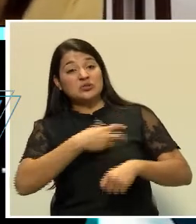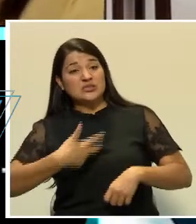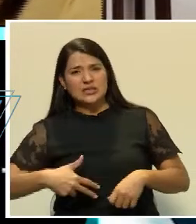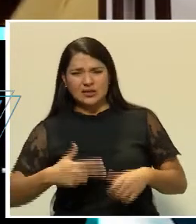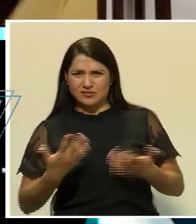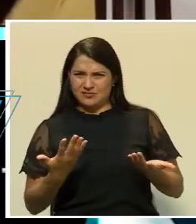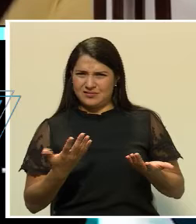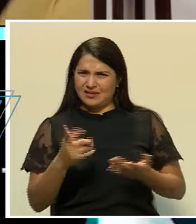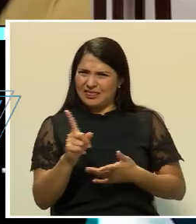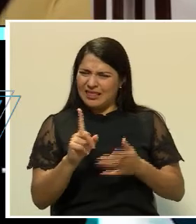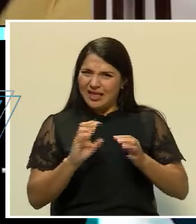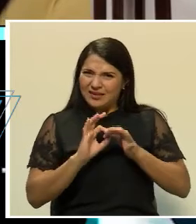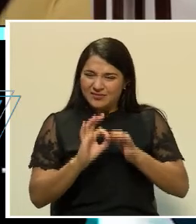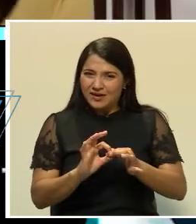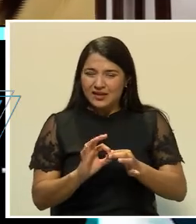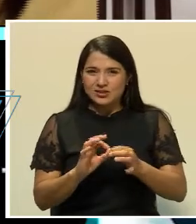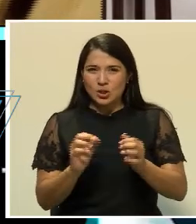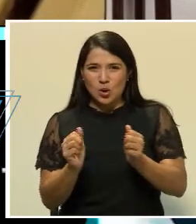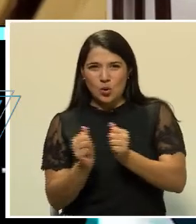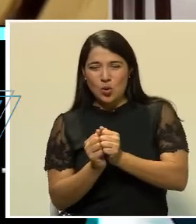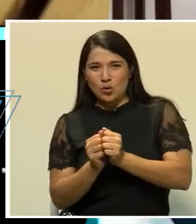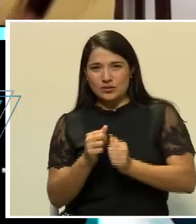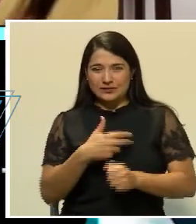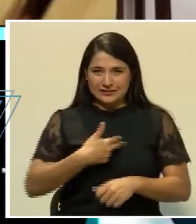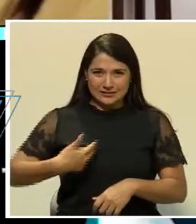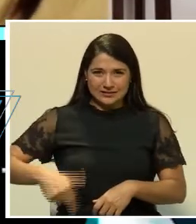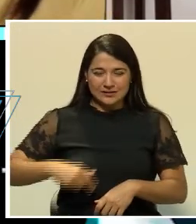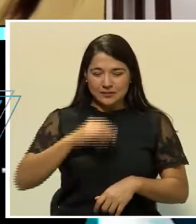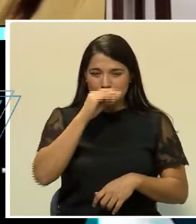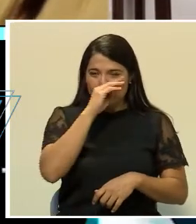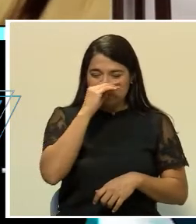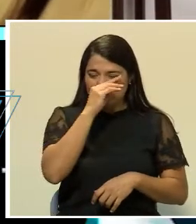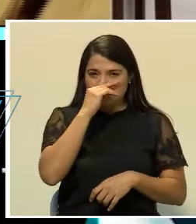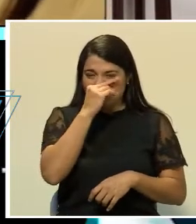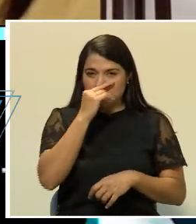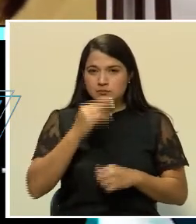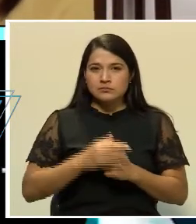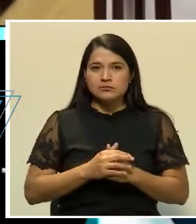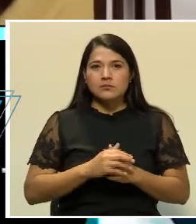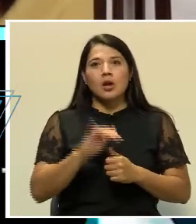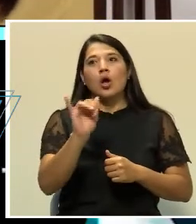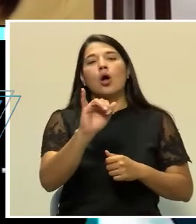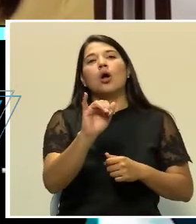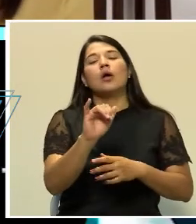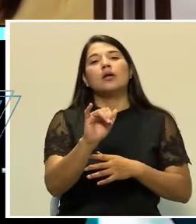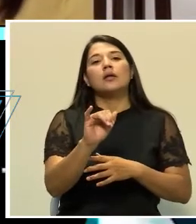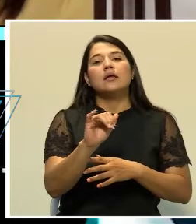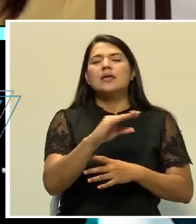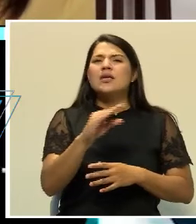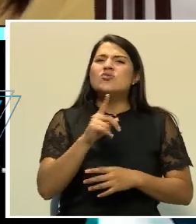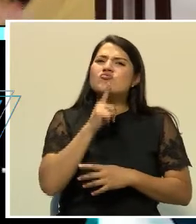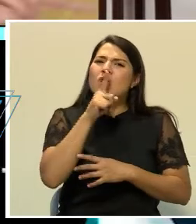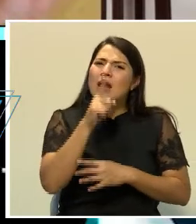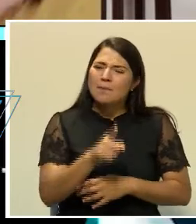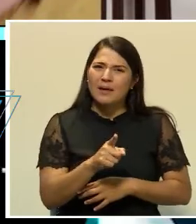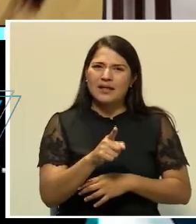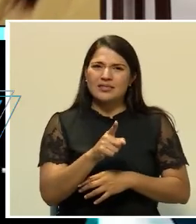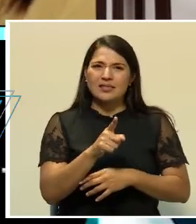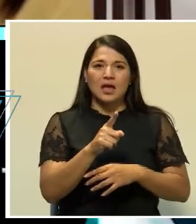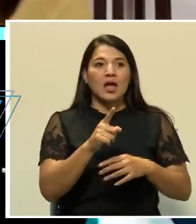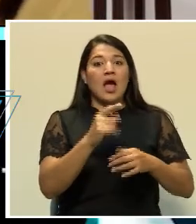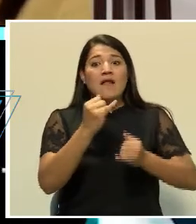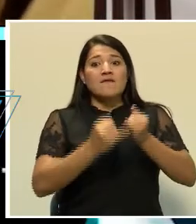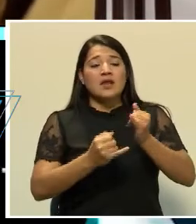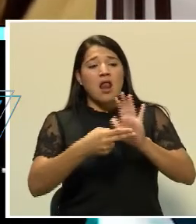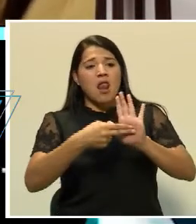nada tenía que ver con estafa china, sino estafa de alguien de Costa Rica, Juan Carlos, ¿verdad? Y pues realmente se etiqueta con la palabra